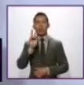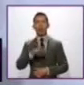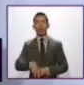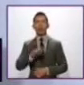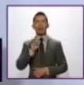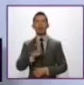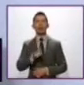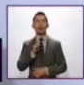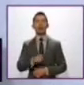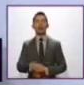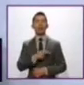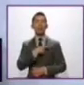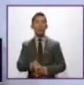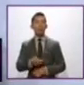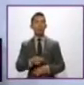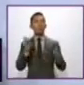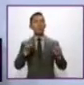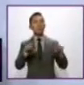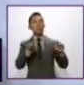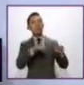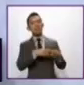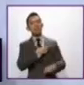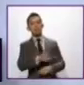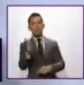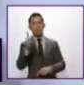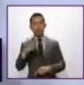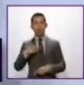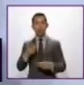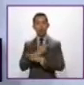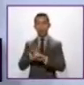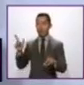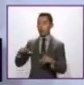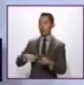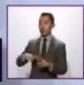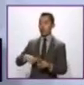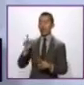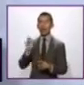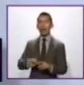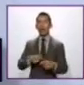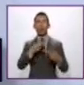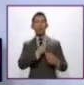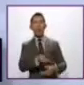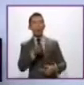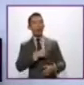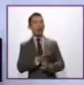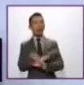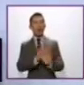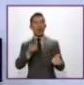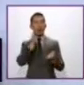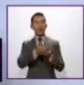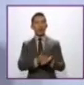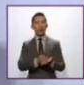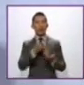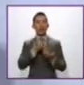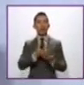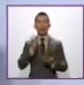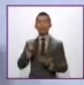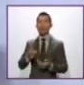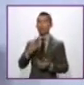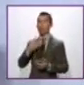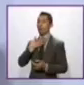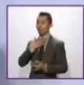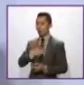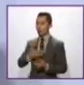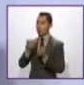una repartición de la pobreza. En mi gobierno lo que vamos a hacer es cerrar esa fábrica de pobres y abrir la fábrica de la